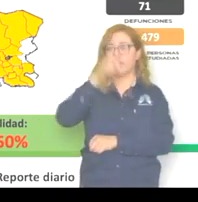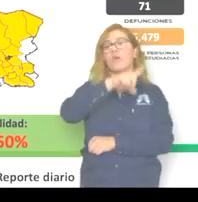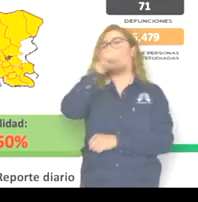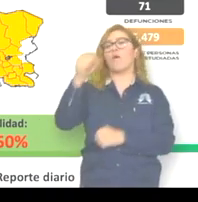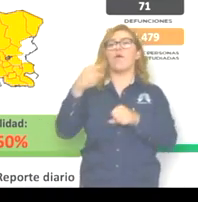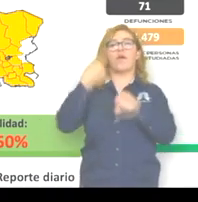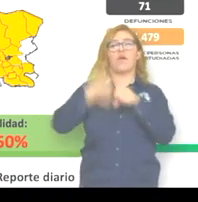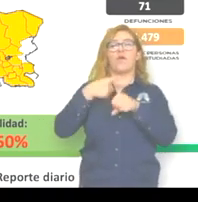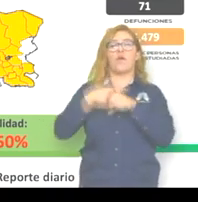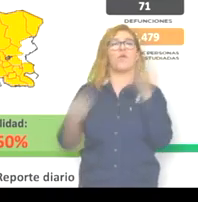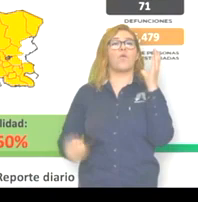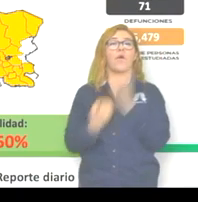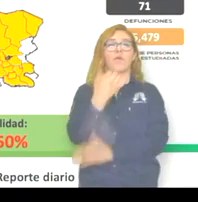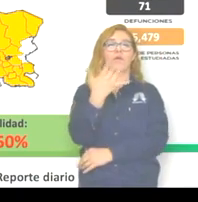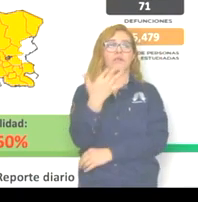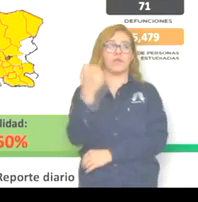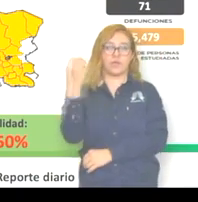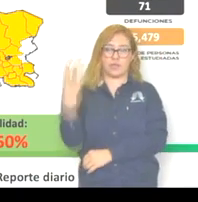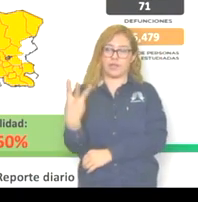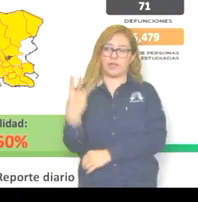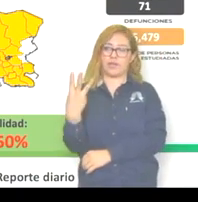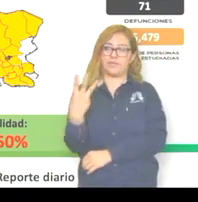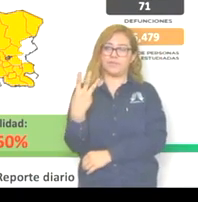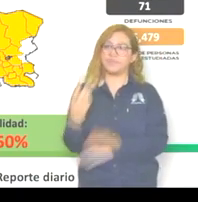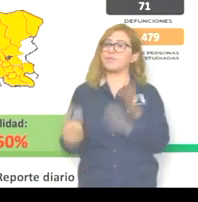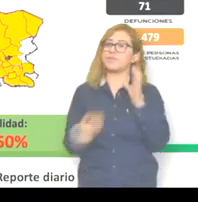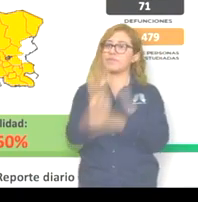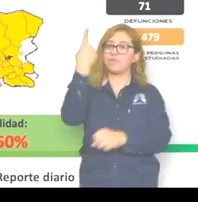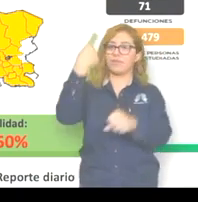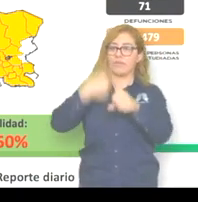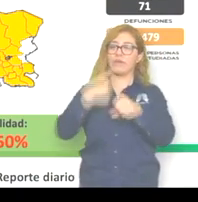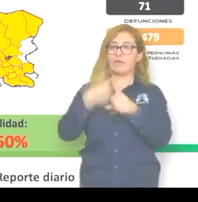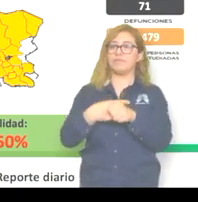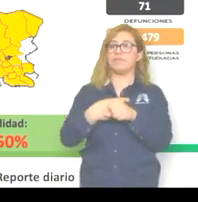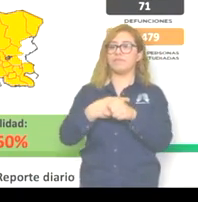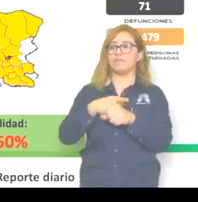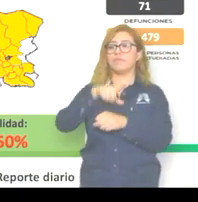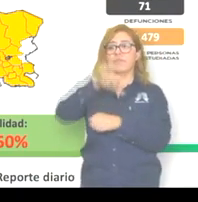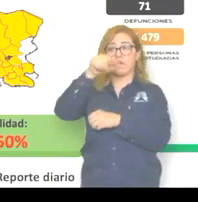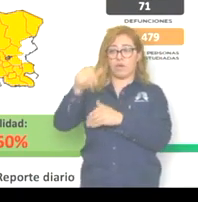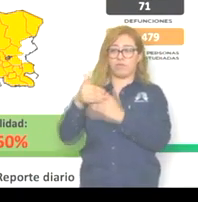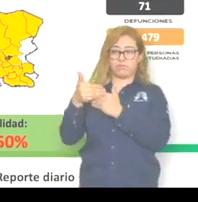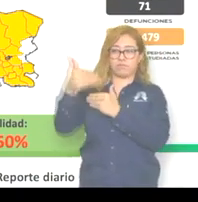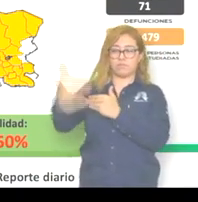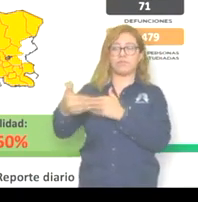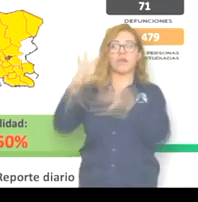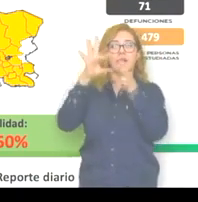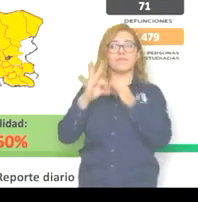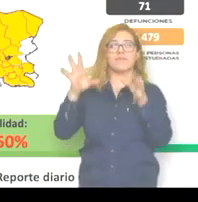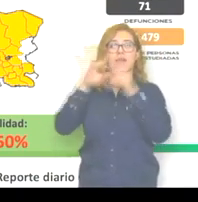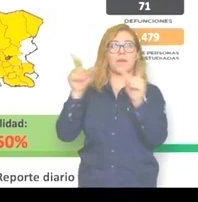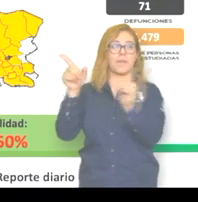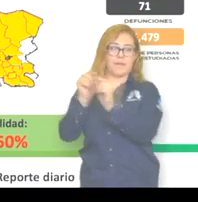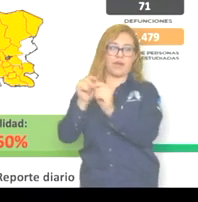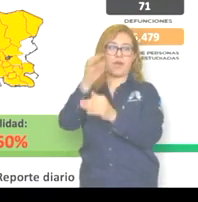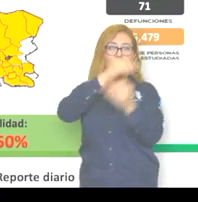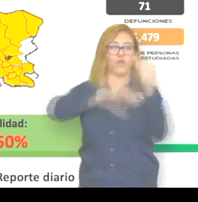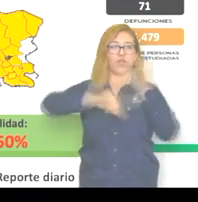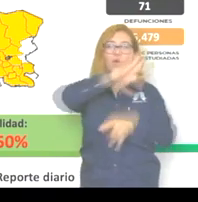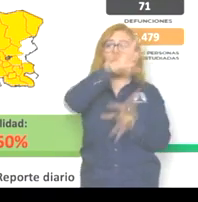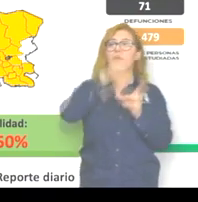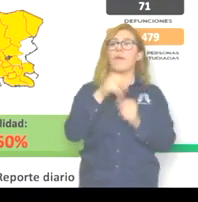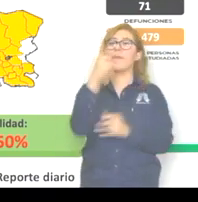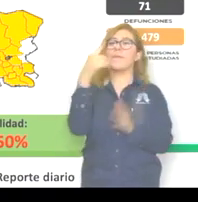los casos nuevos, tenemos 53 casos nuevos que se dieron igual, vamos a ver más adelante el resumen, para un total acumulado